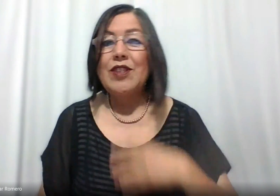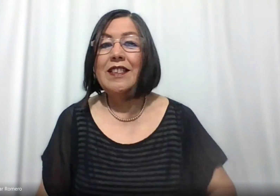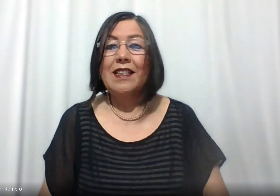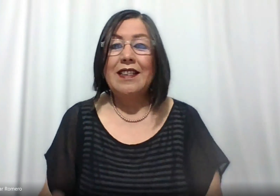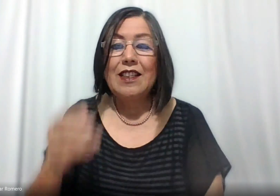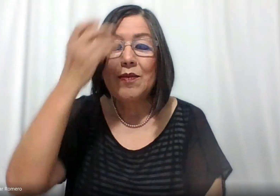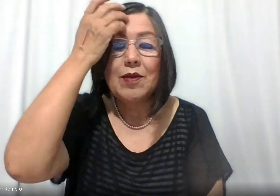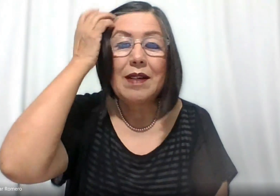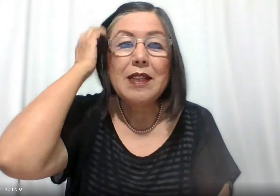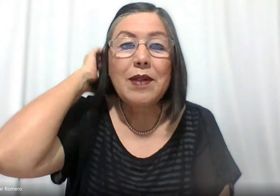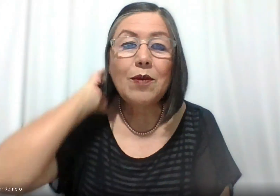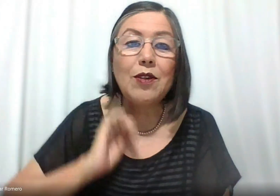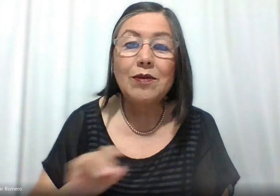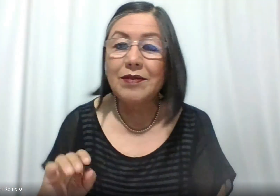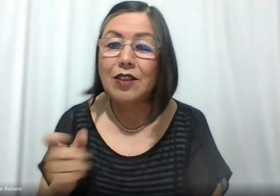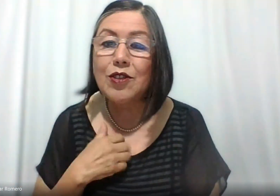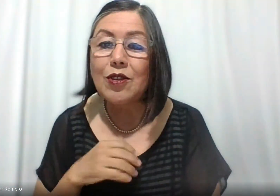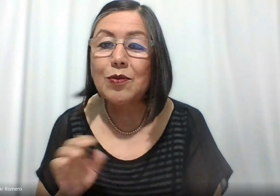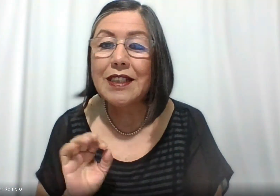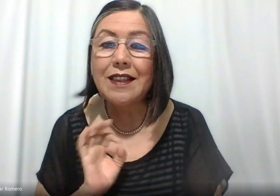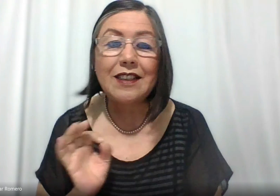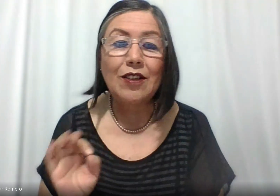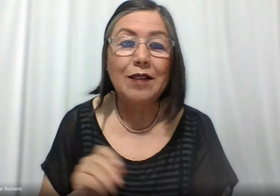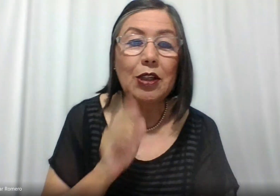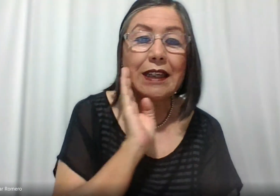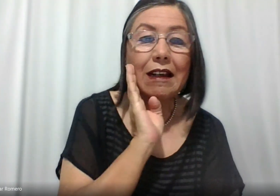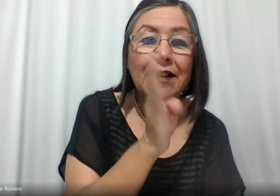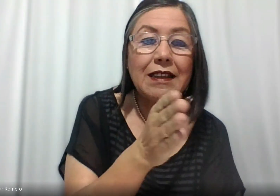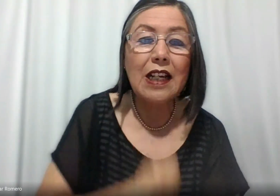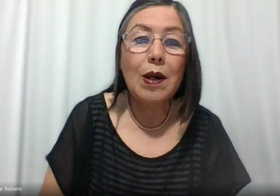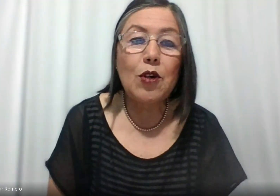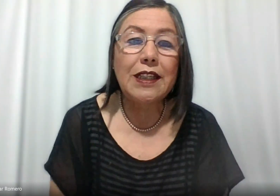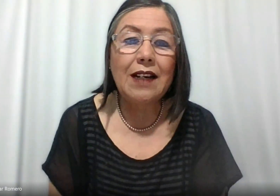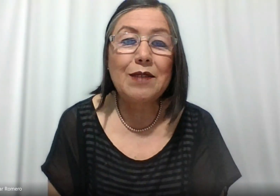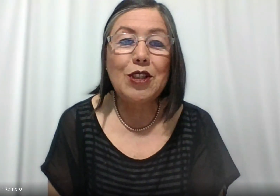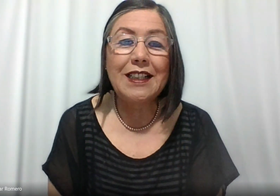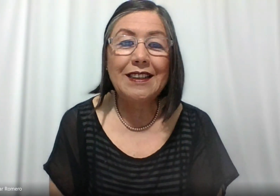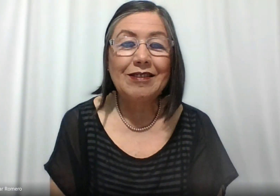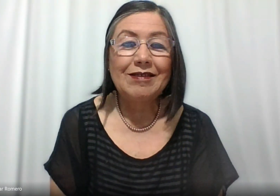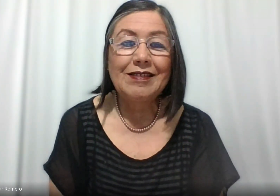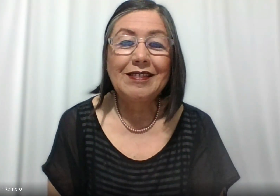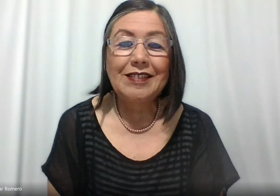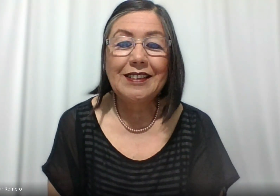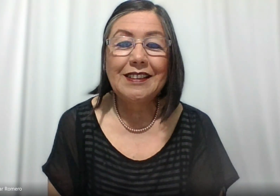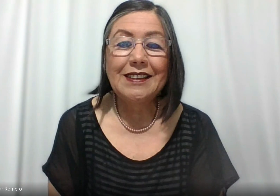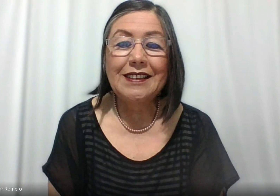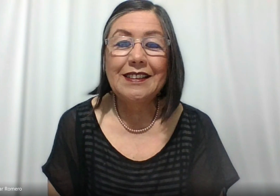Bueno, no sé si está teniendo problemas, pero bueno, si no, yo los voy a seleccionar. Bueno, aquí al frente tengo a Mónica. A ver, Mónica.